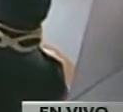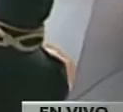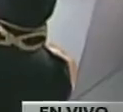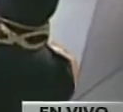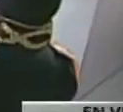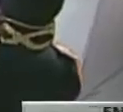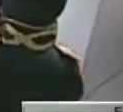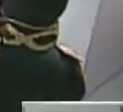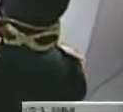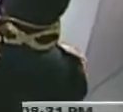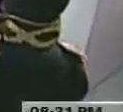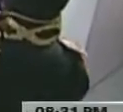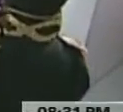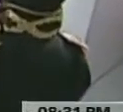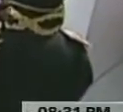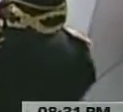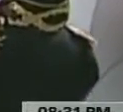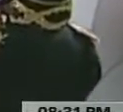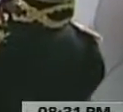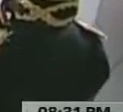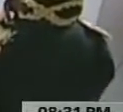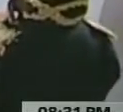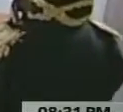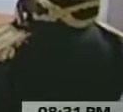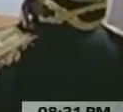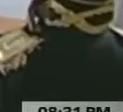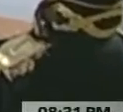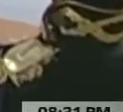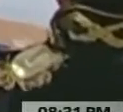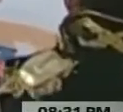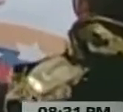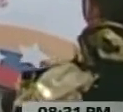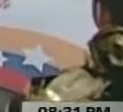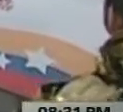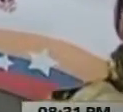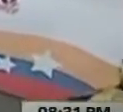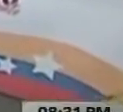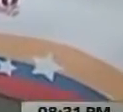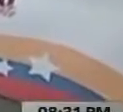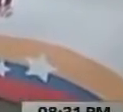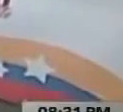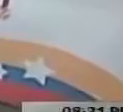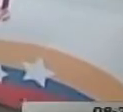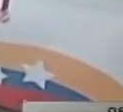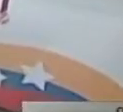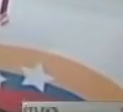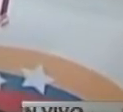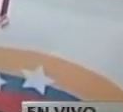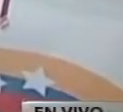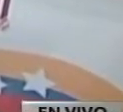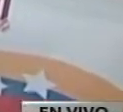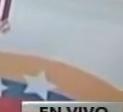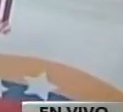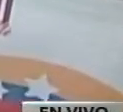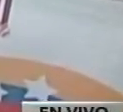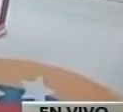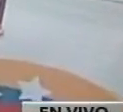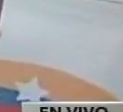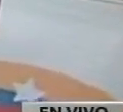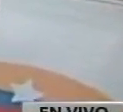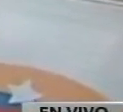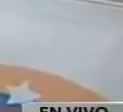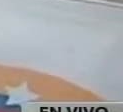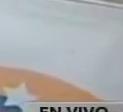ustedes decían y decían los niños allá afuera. Por estas venas corre sangre de libertadores. Y ustedes han traído de manera